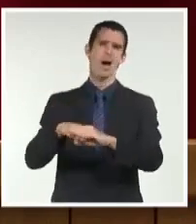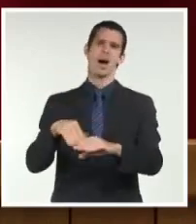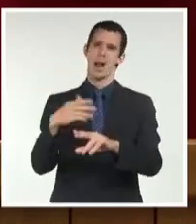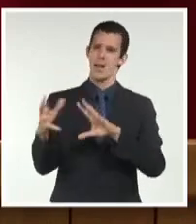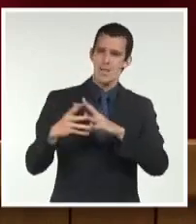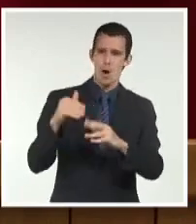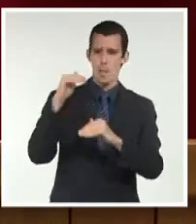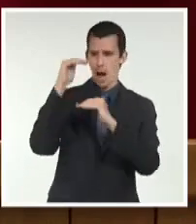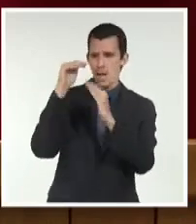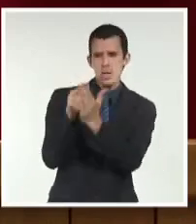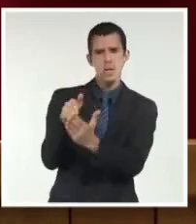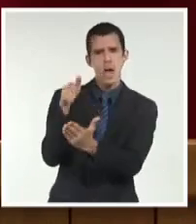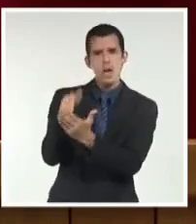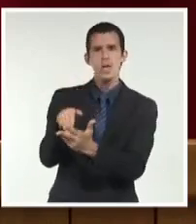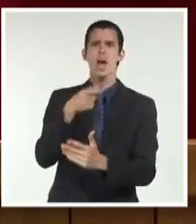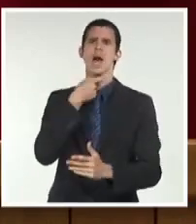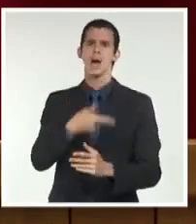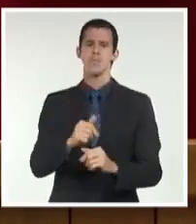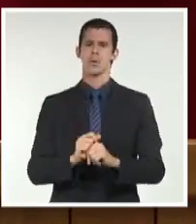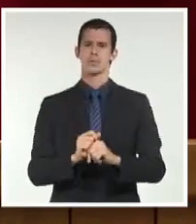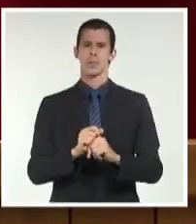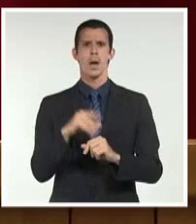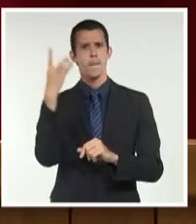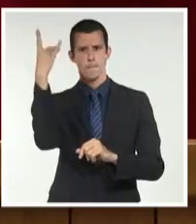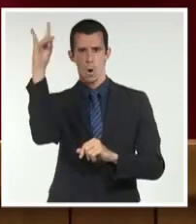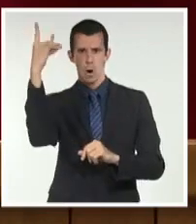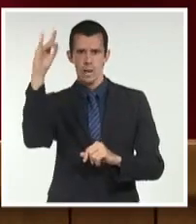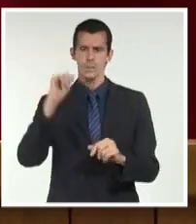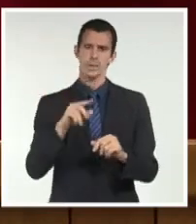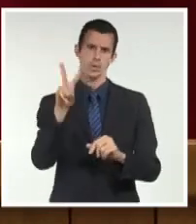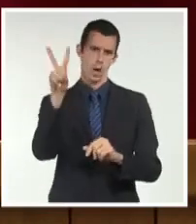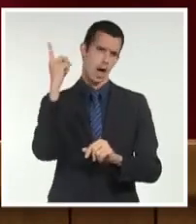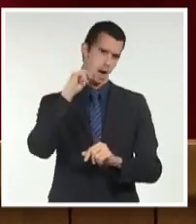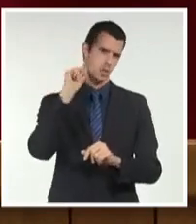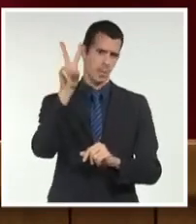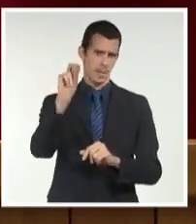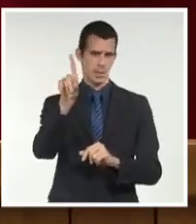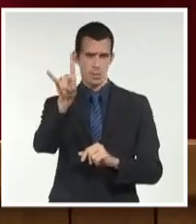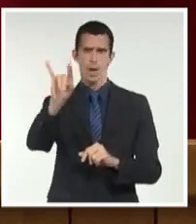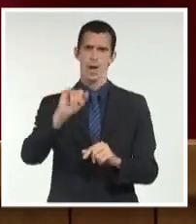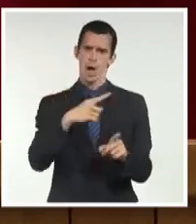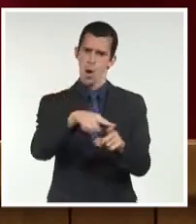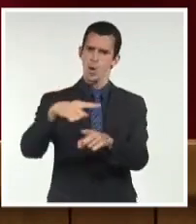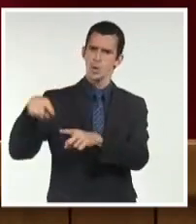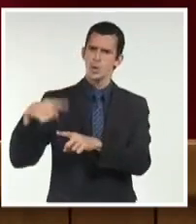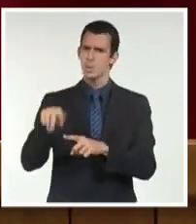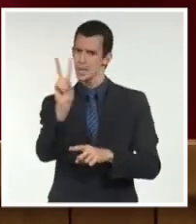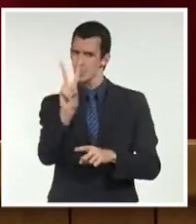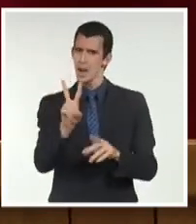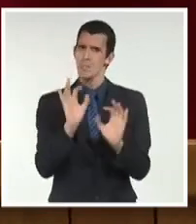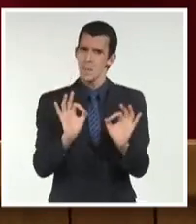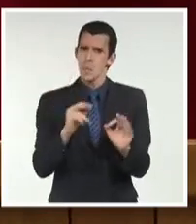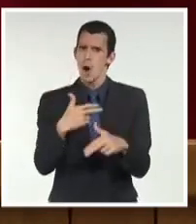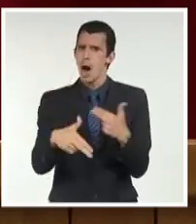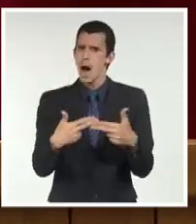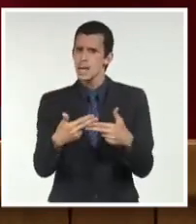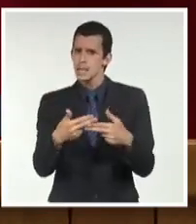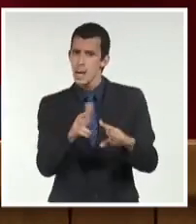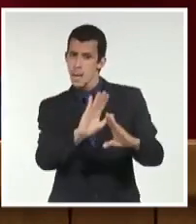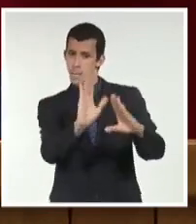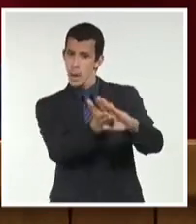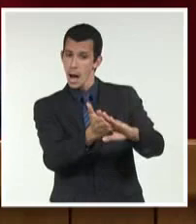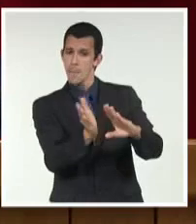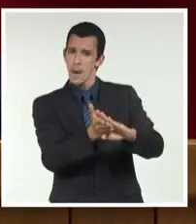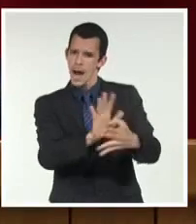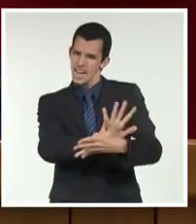en 2019 y otros golpes sufridos en América Latina y el Caribe. Es el motivo de las presiones y